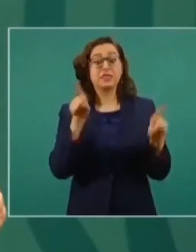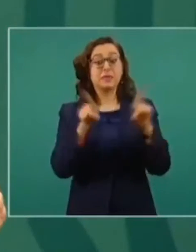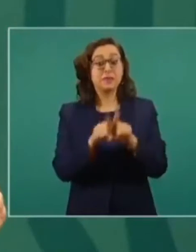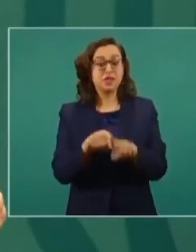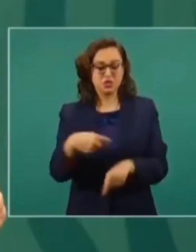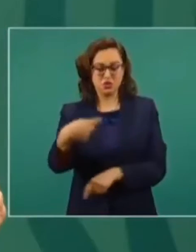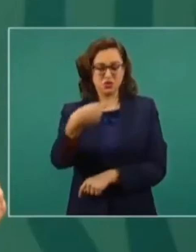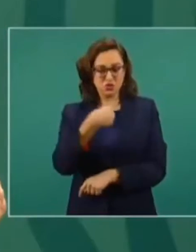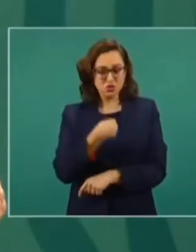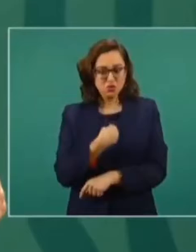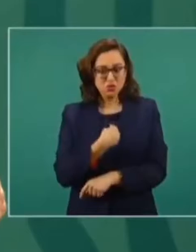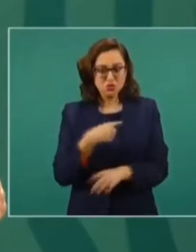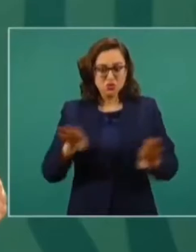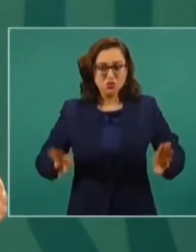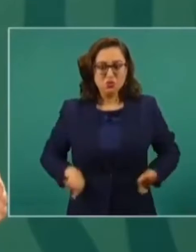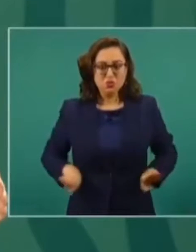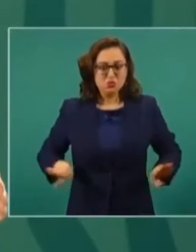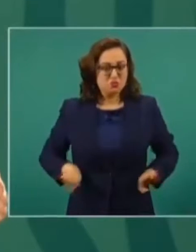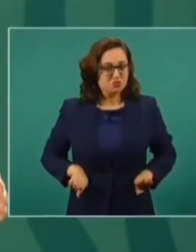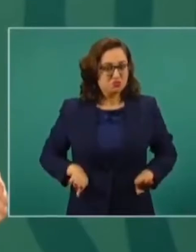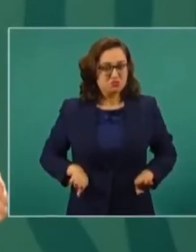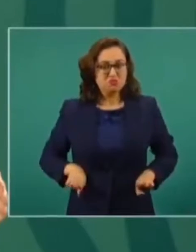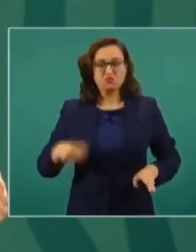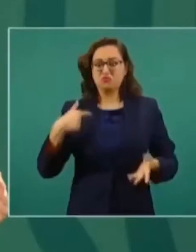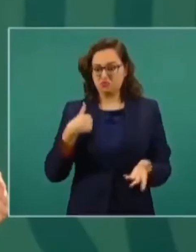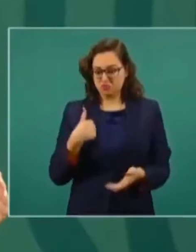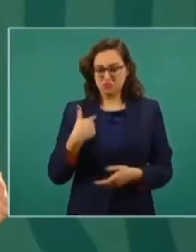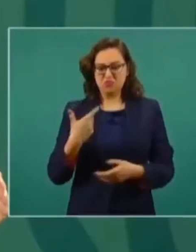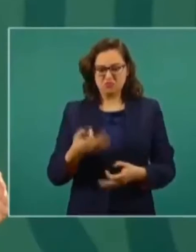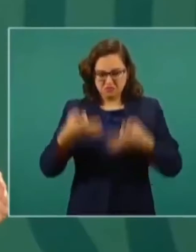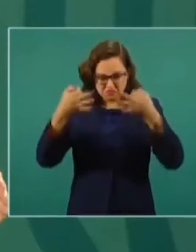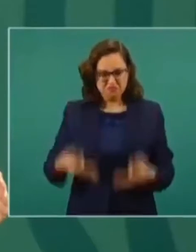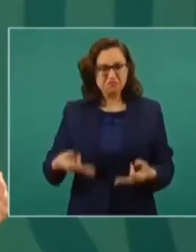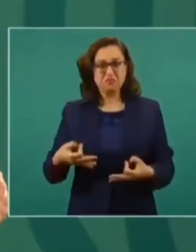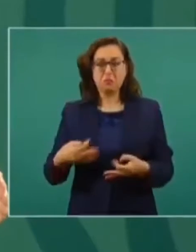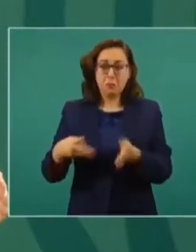soy partidario de la no reelección, soy maderista.